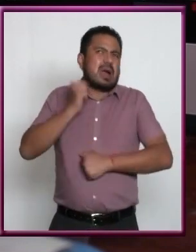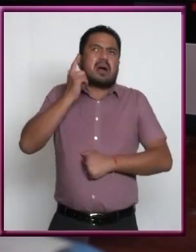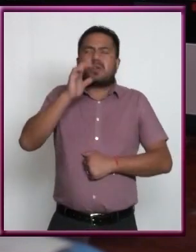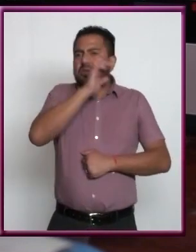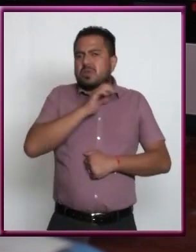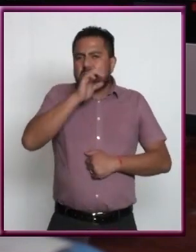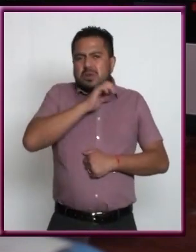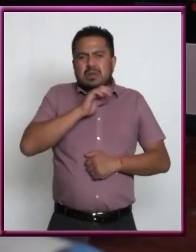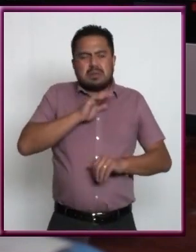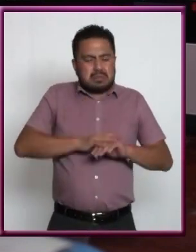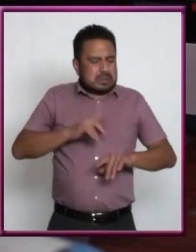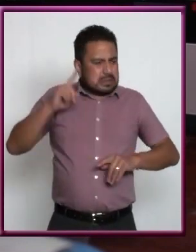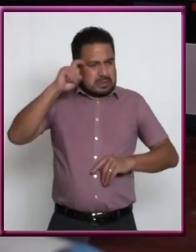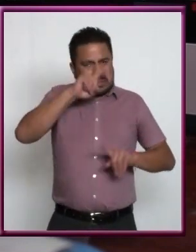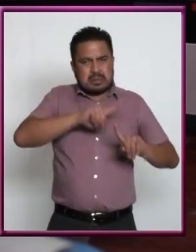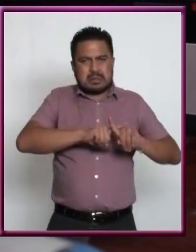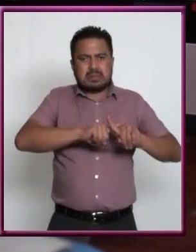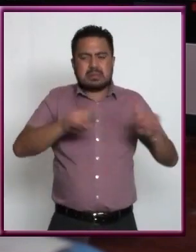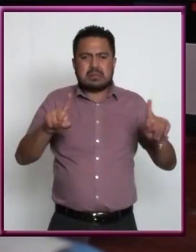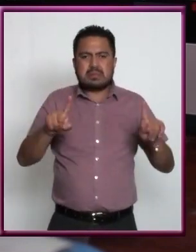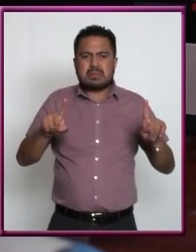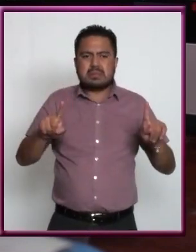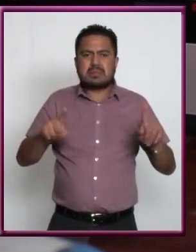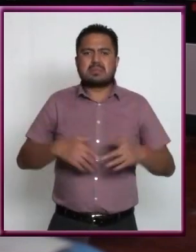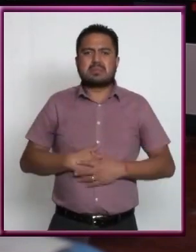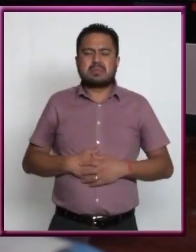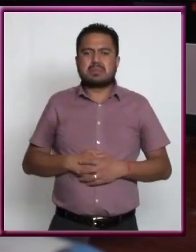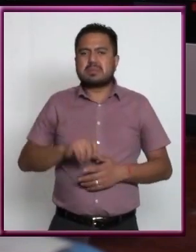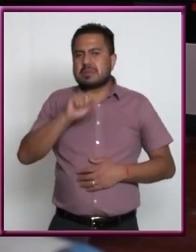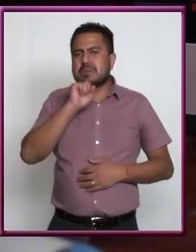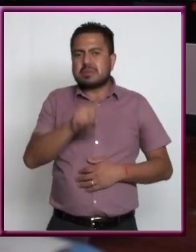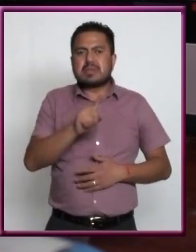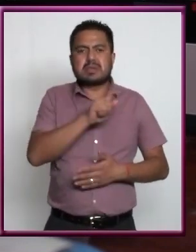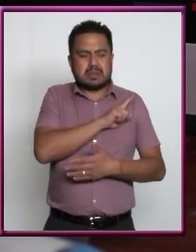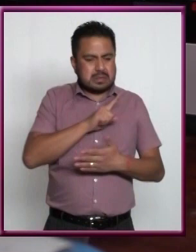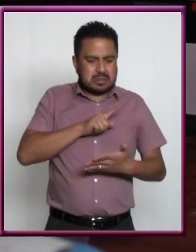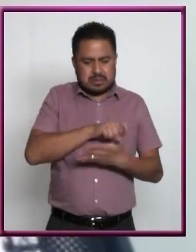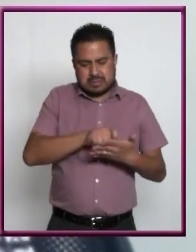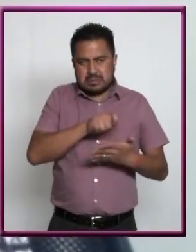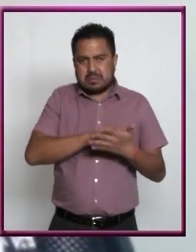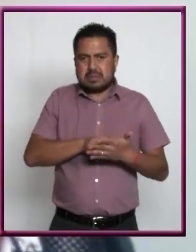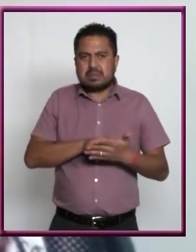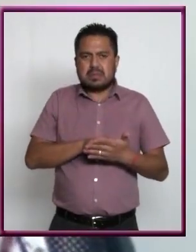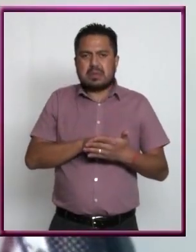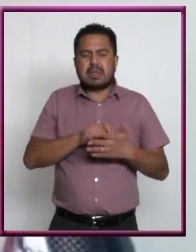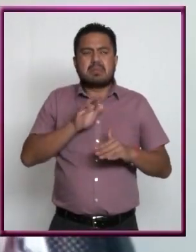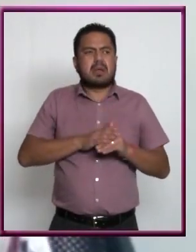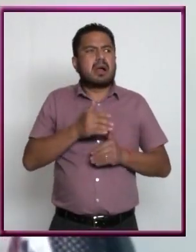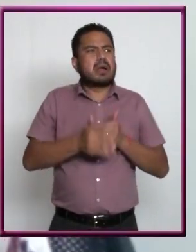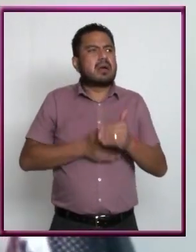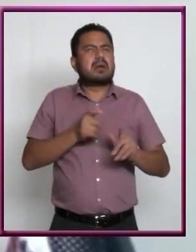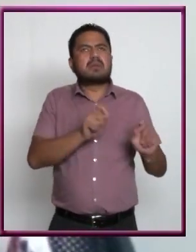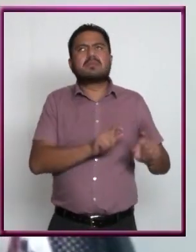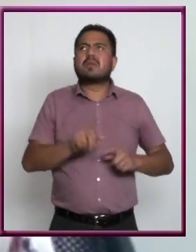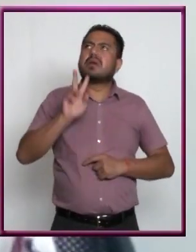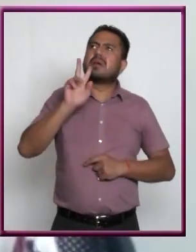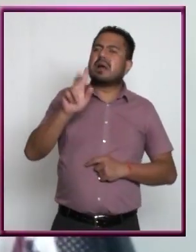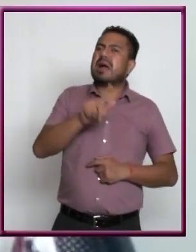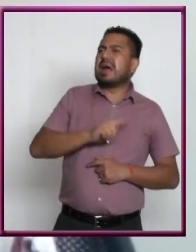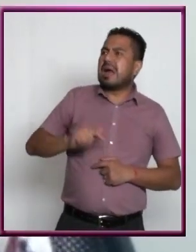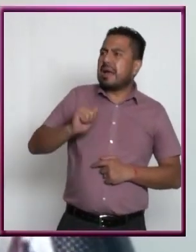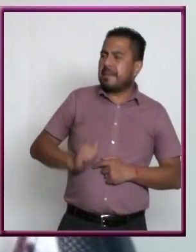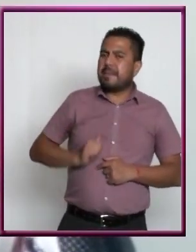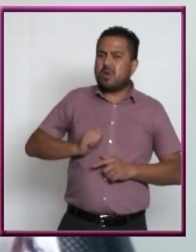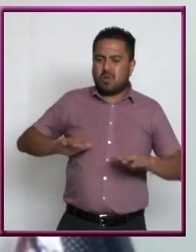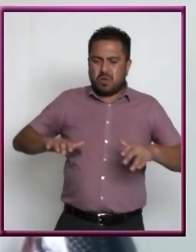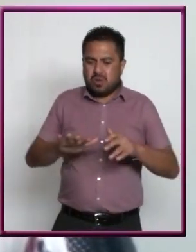bastante peculiar, bastante difícil incluso de describir, ¿no? Yo tengo mucho tiempo de pantalla, pues que aprovechen para